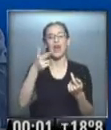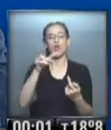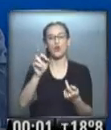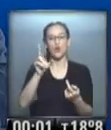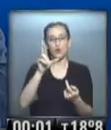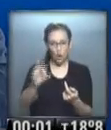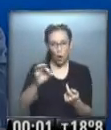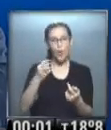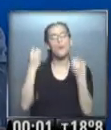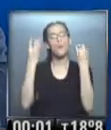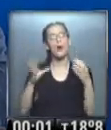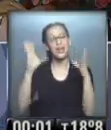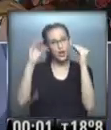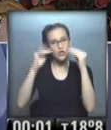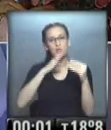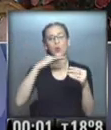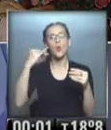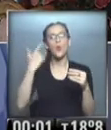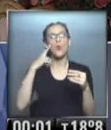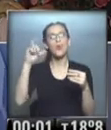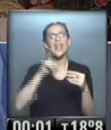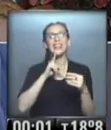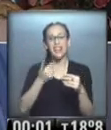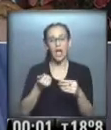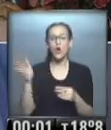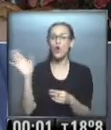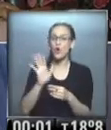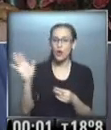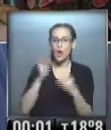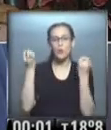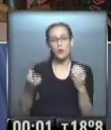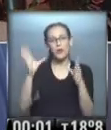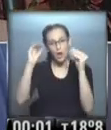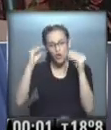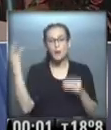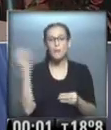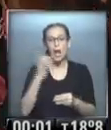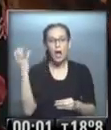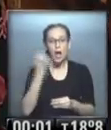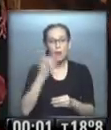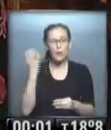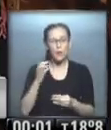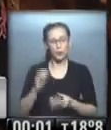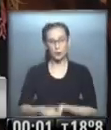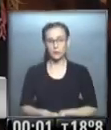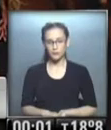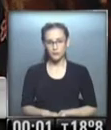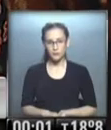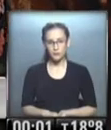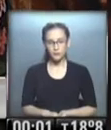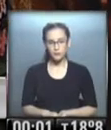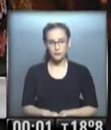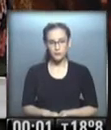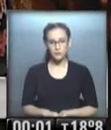Julieta, Pablo, aquí en el estudio. ¿Cómo estás? Muy buenas noches, Pablo. ¿Cómo explicarte la sensación que hay